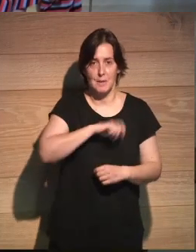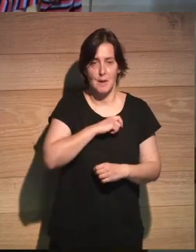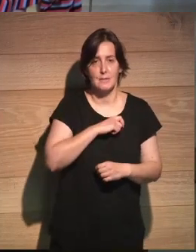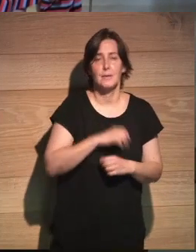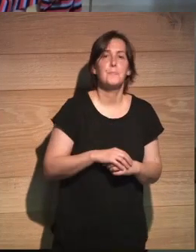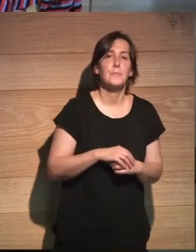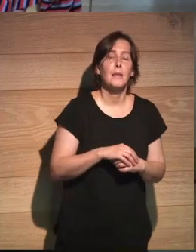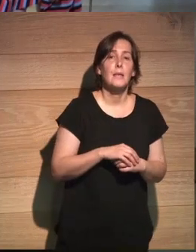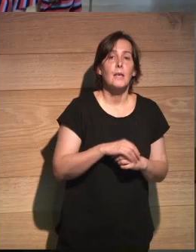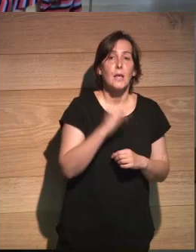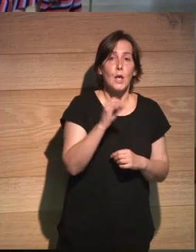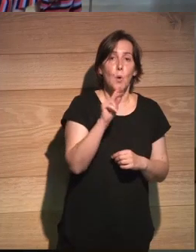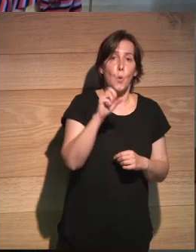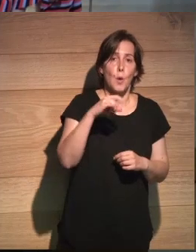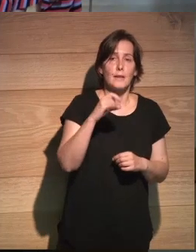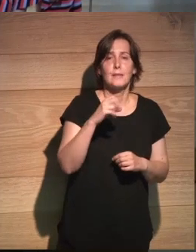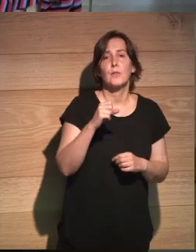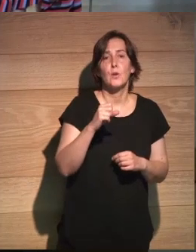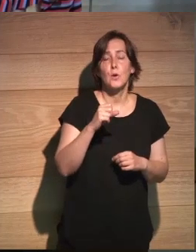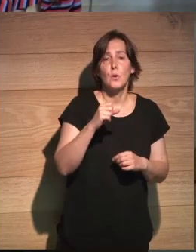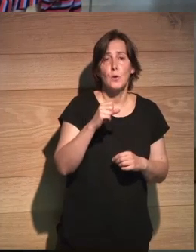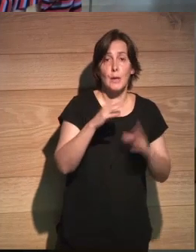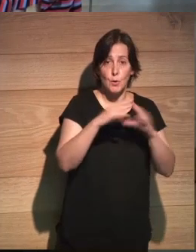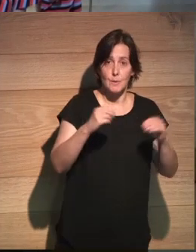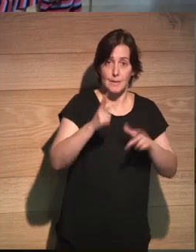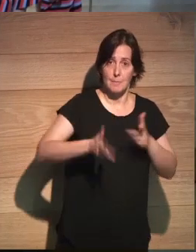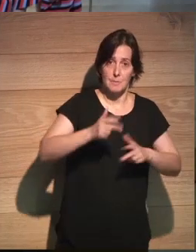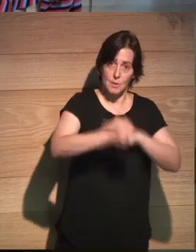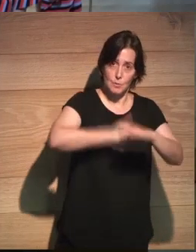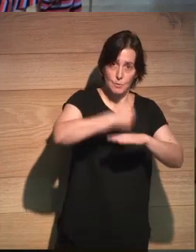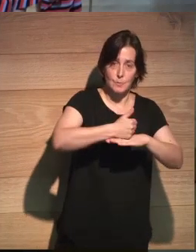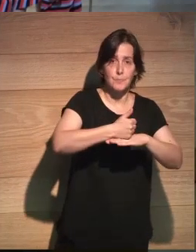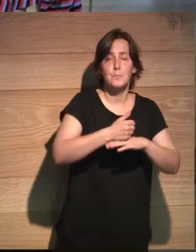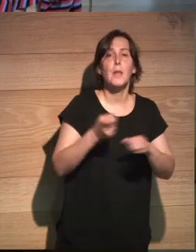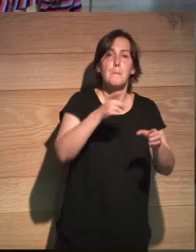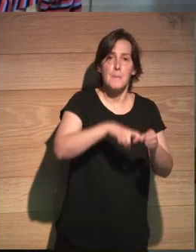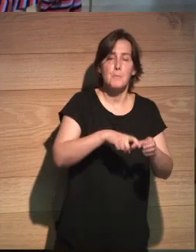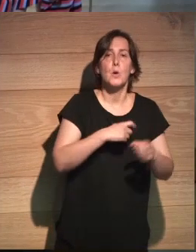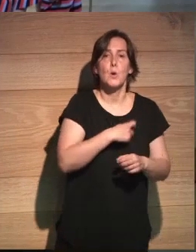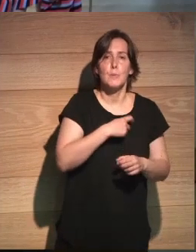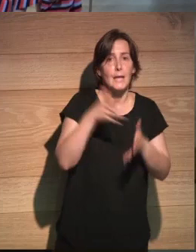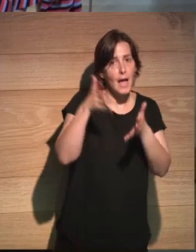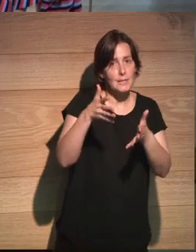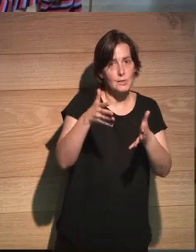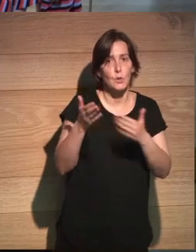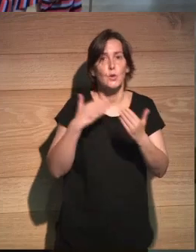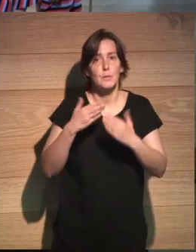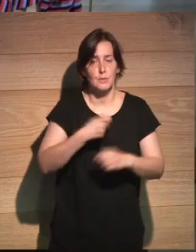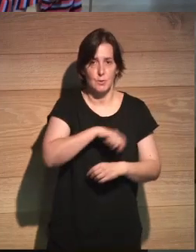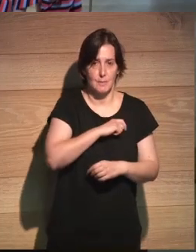Juan Ignacio Pérez, catedrático de Fisiología de la Universidad del País Vasco, miembro del comité asesor de The Conversation